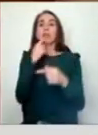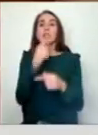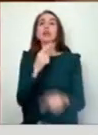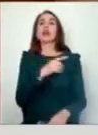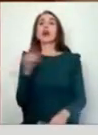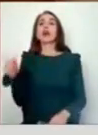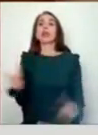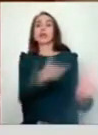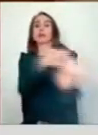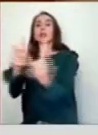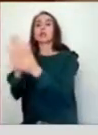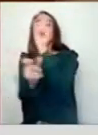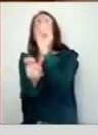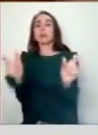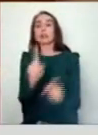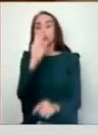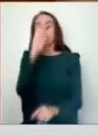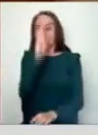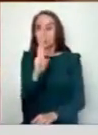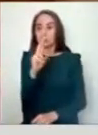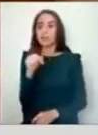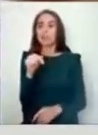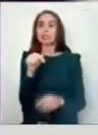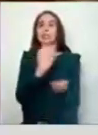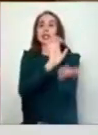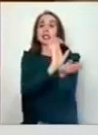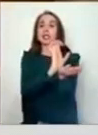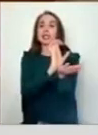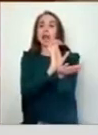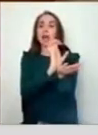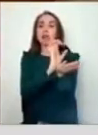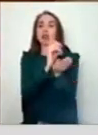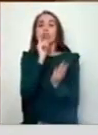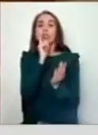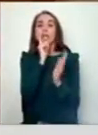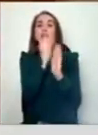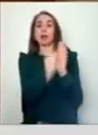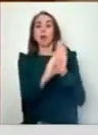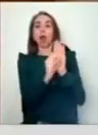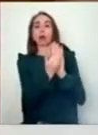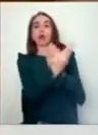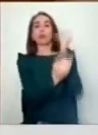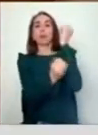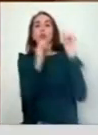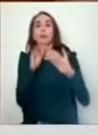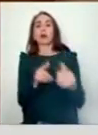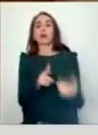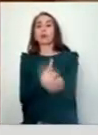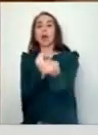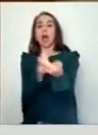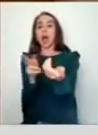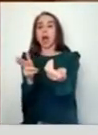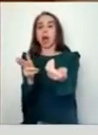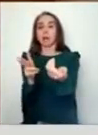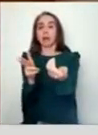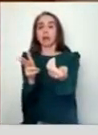personas sin respetar que hoy día es el Estado quien tiene, quien detenta el poder para poder hacer uso de las armas y de la